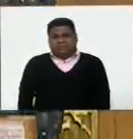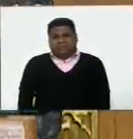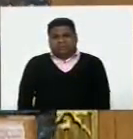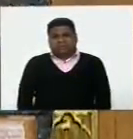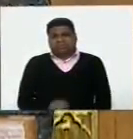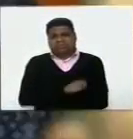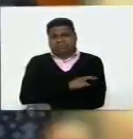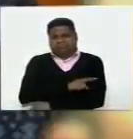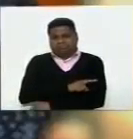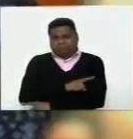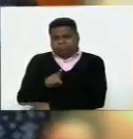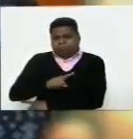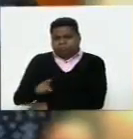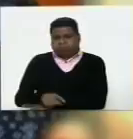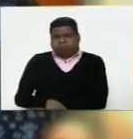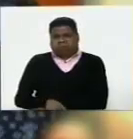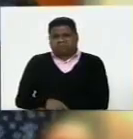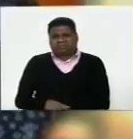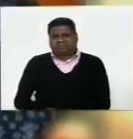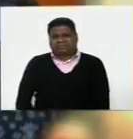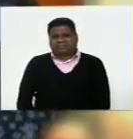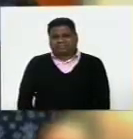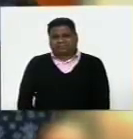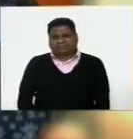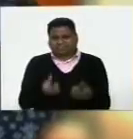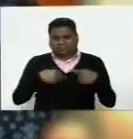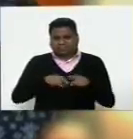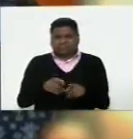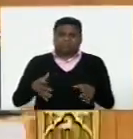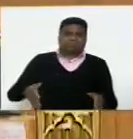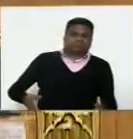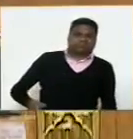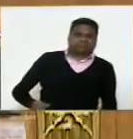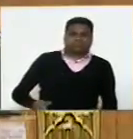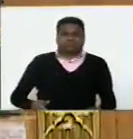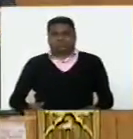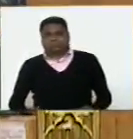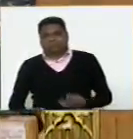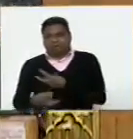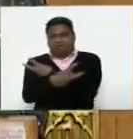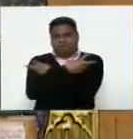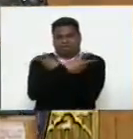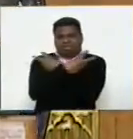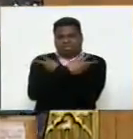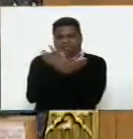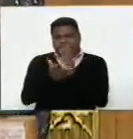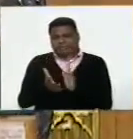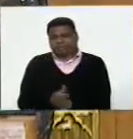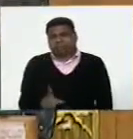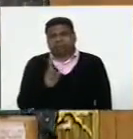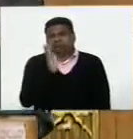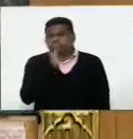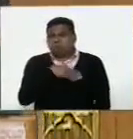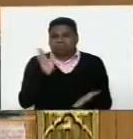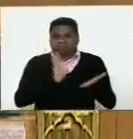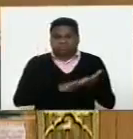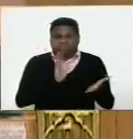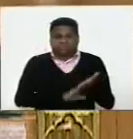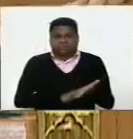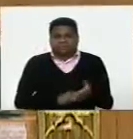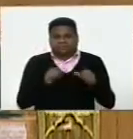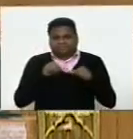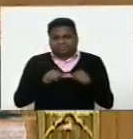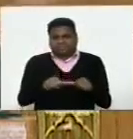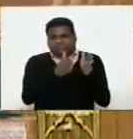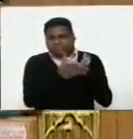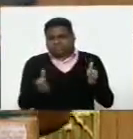un fantasma, de un zombi, de un muerto insepulto, que no tiene sustento y que se impone a partir